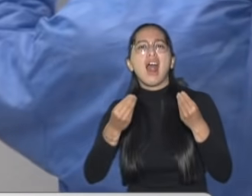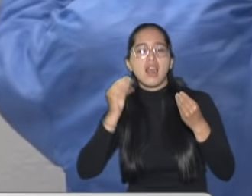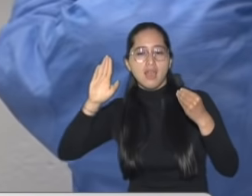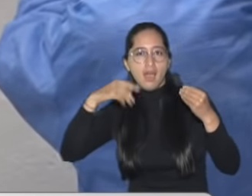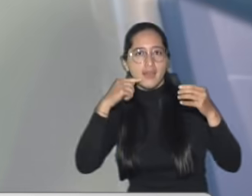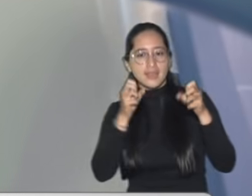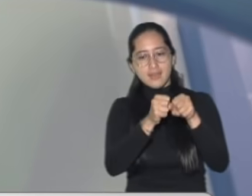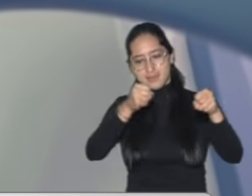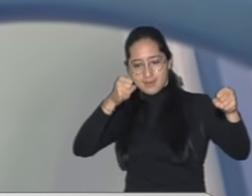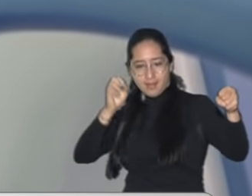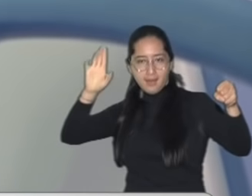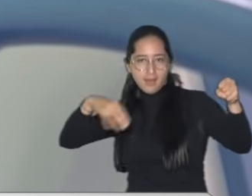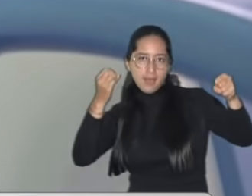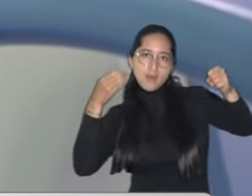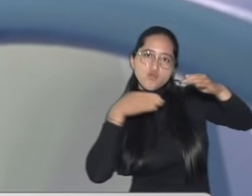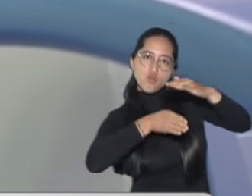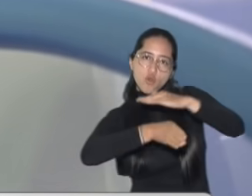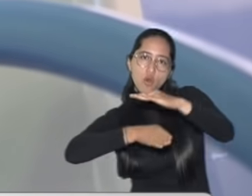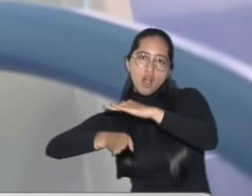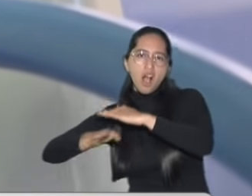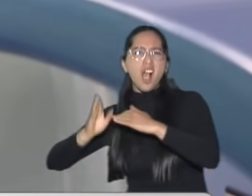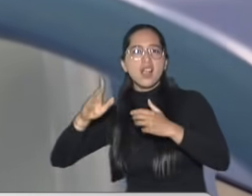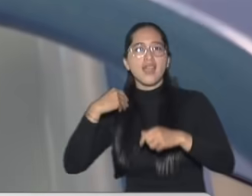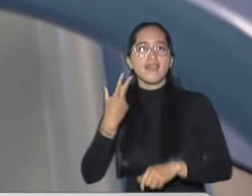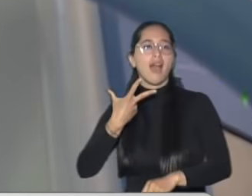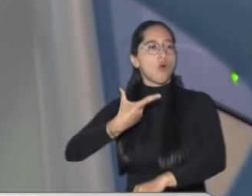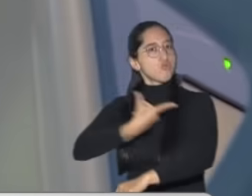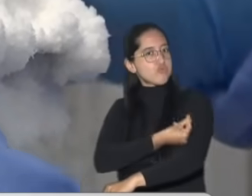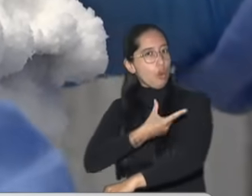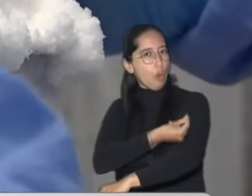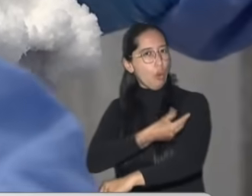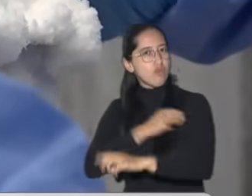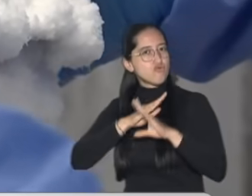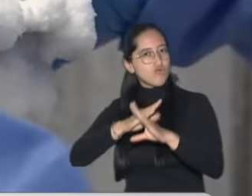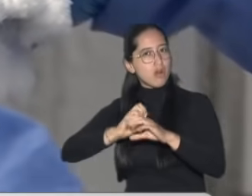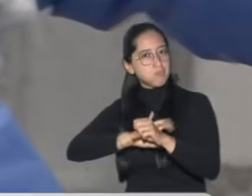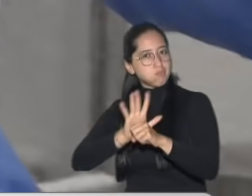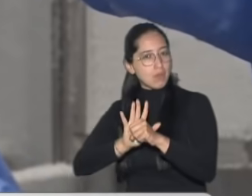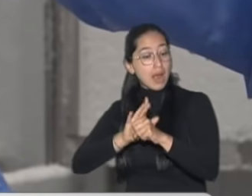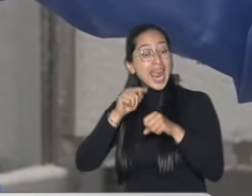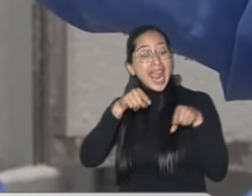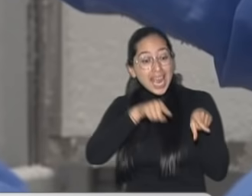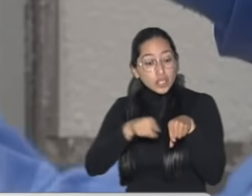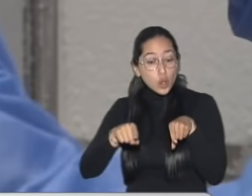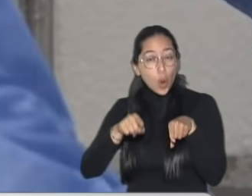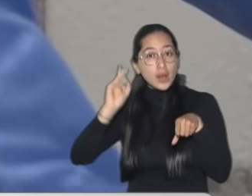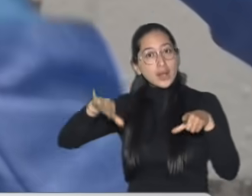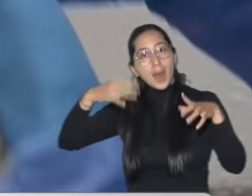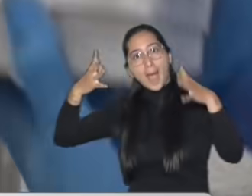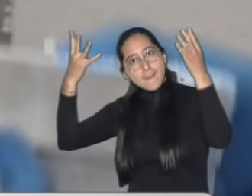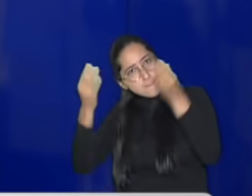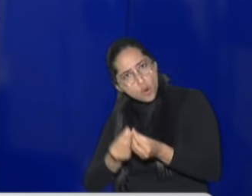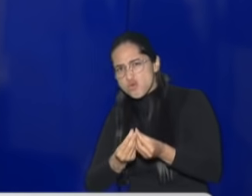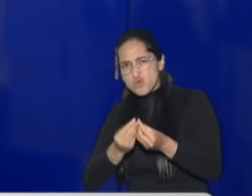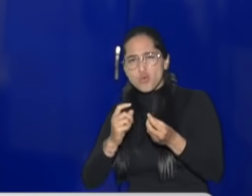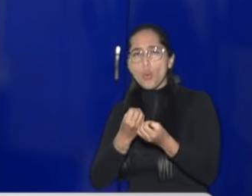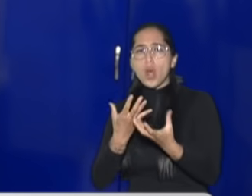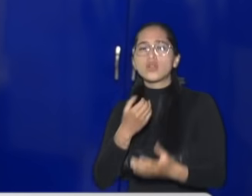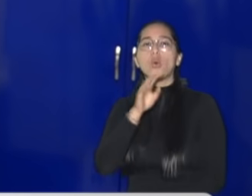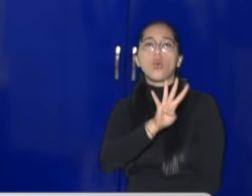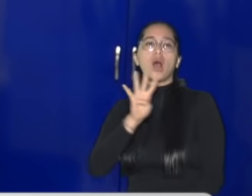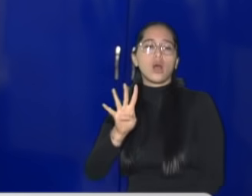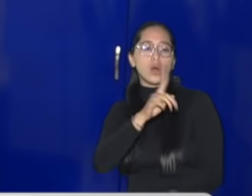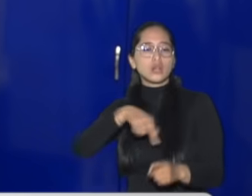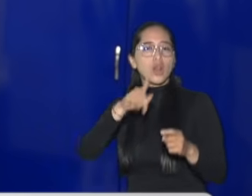estén disponibles. Estos equipos, que son tres, serán parte de los 44 que conformarán el gobierno nacional y tienen una cadena de